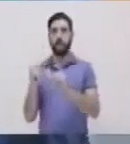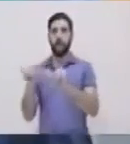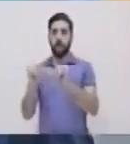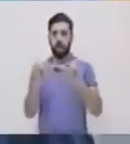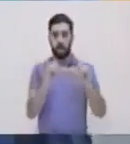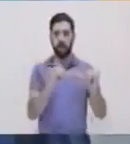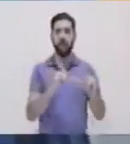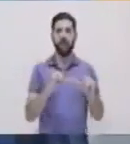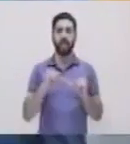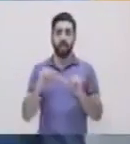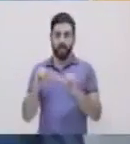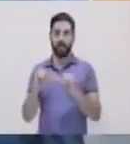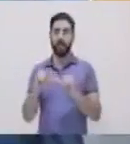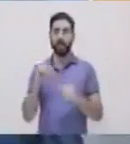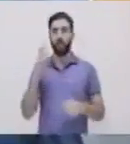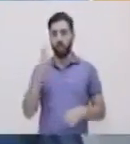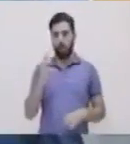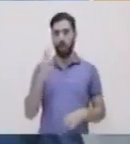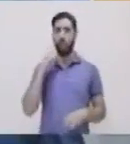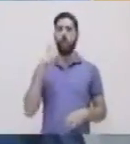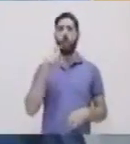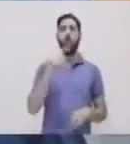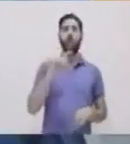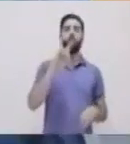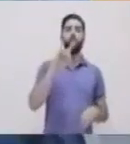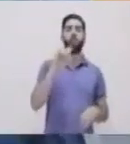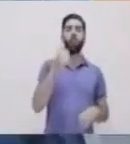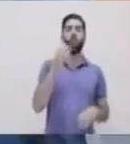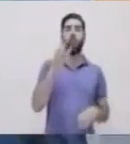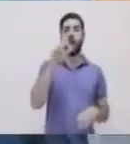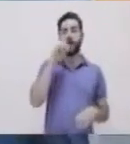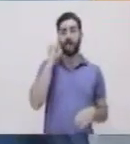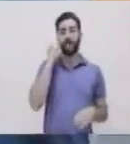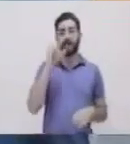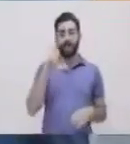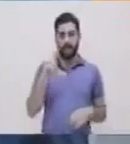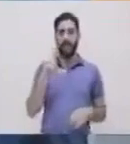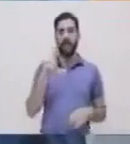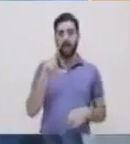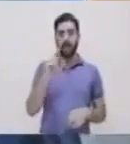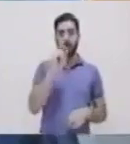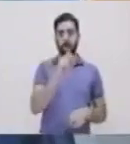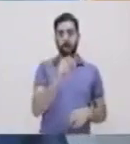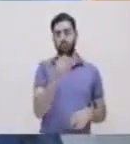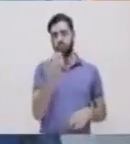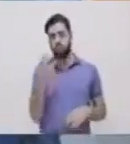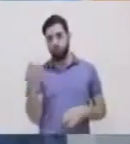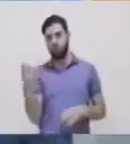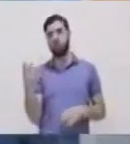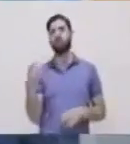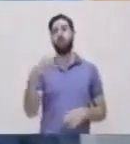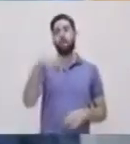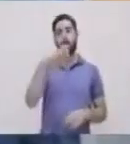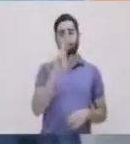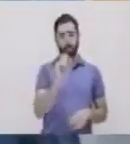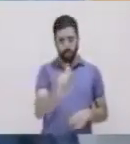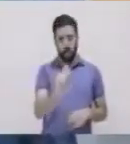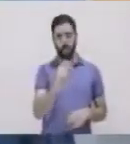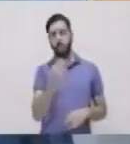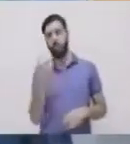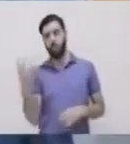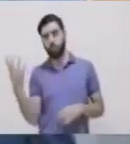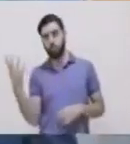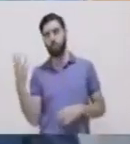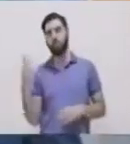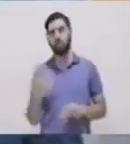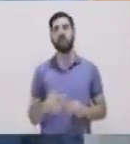los cuartiles, los deciles y los percentiles. Entonces veamos qué quiere decir cada uno de ellos. Entonces en